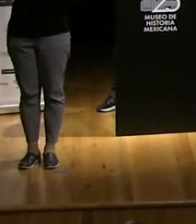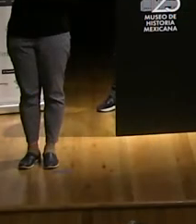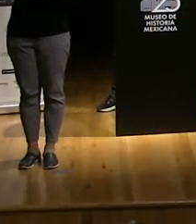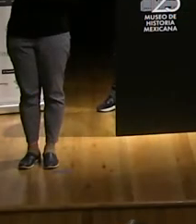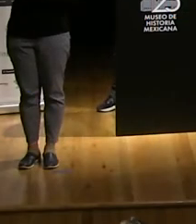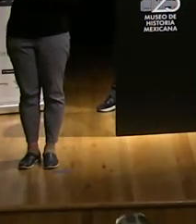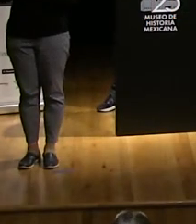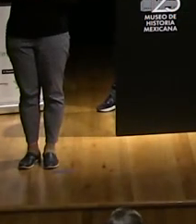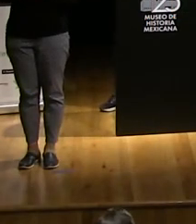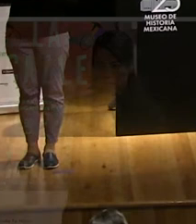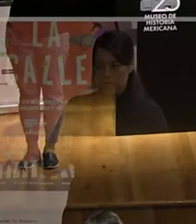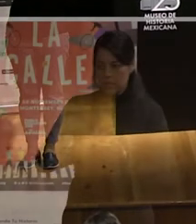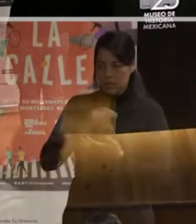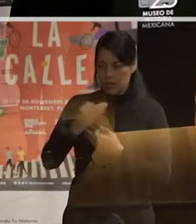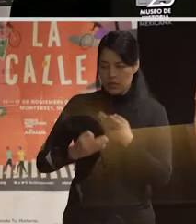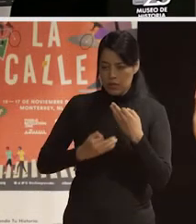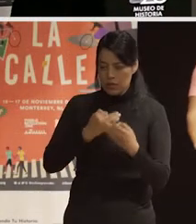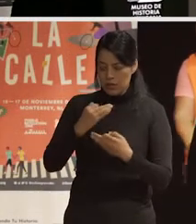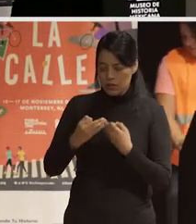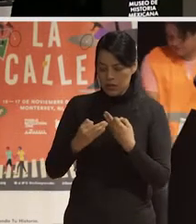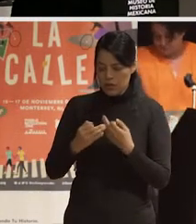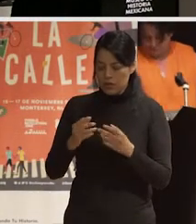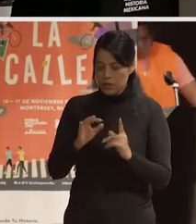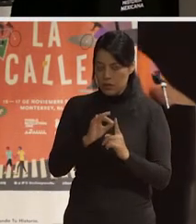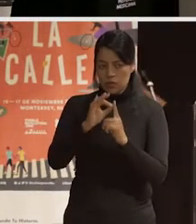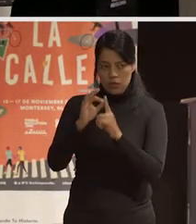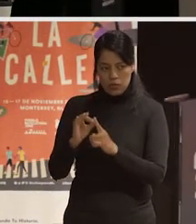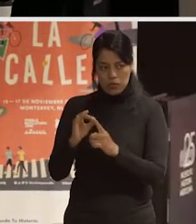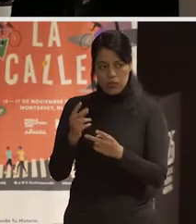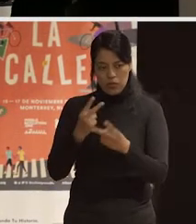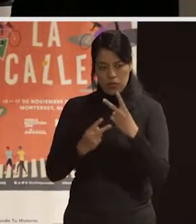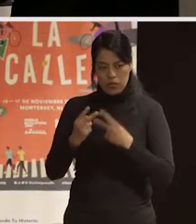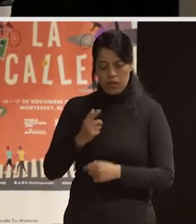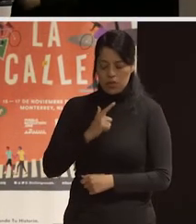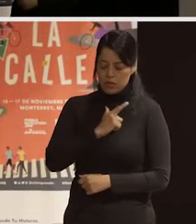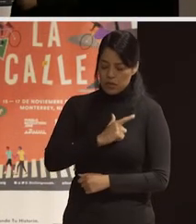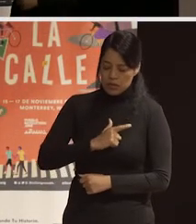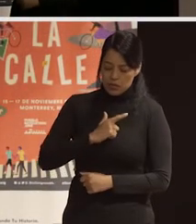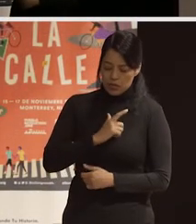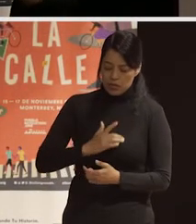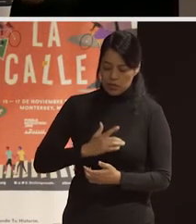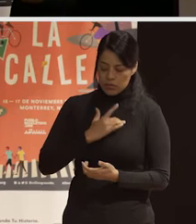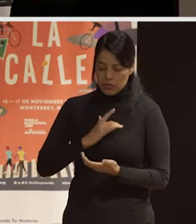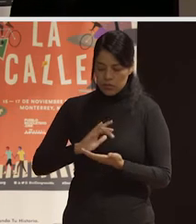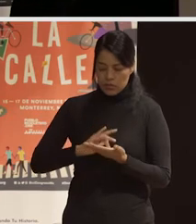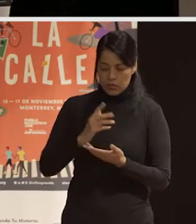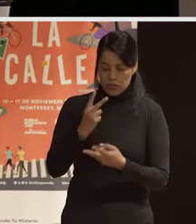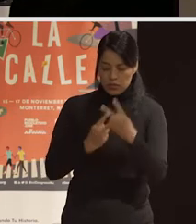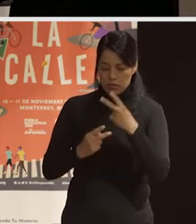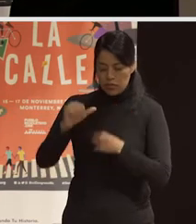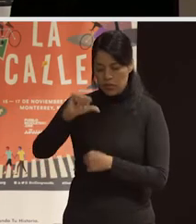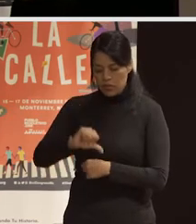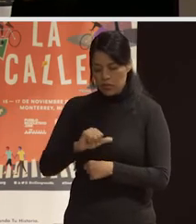gracias a todos todas por su presencia estamos muy agradecidos en la oportunidad de estar aquí el